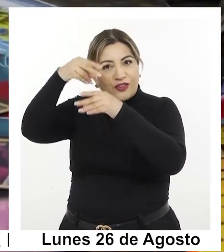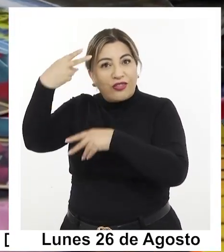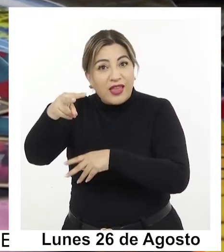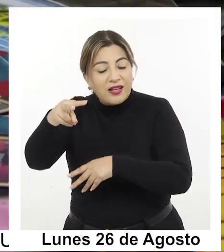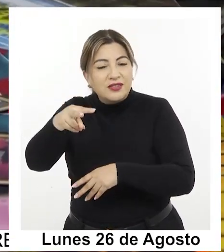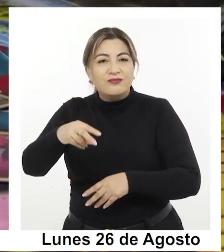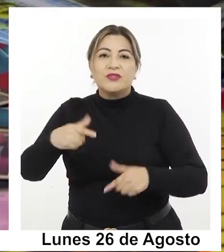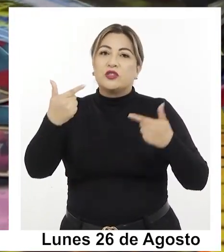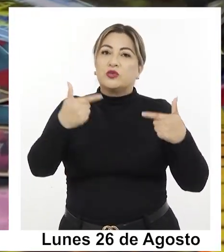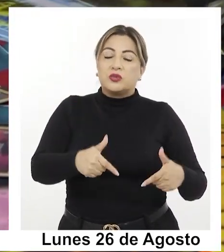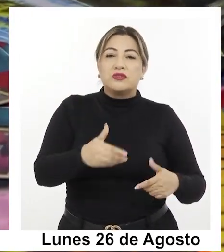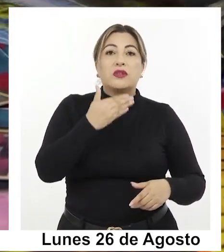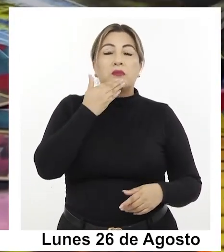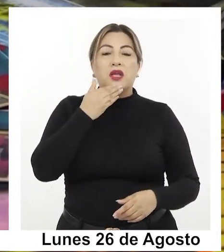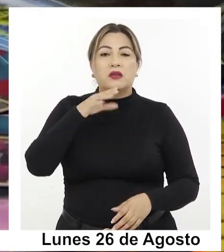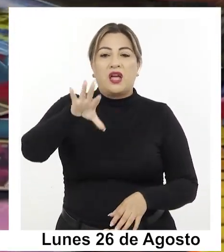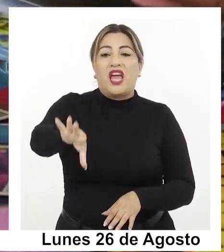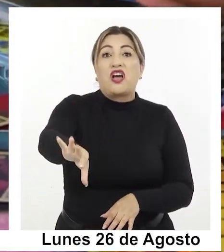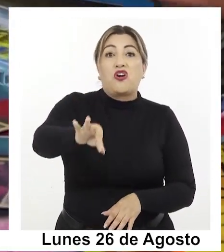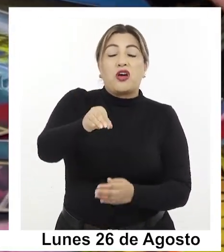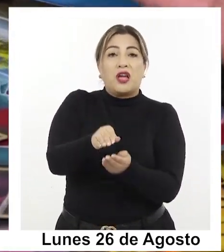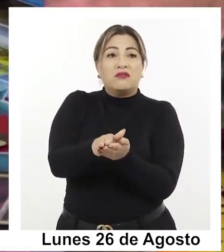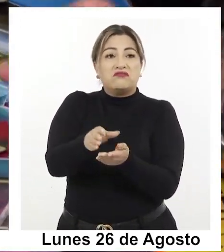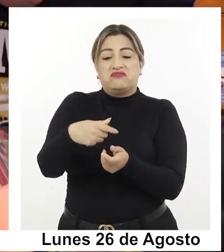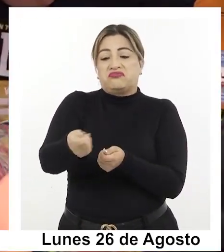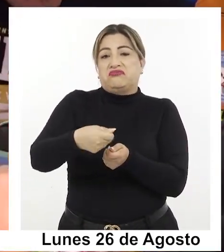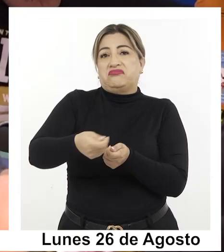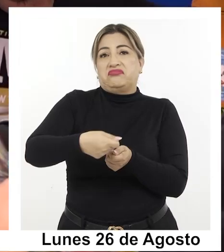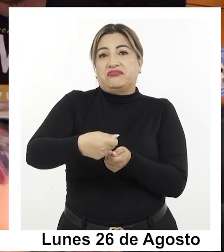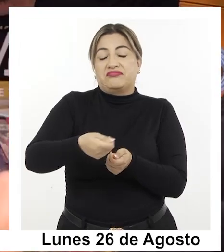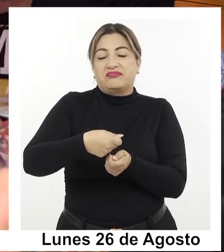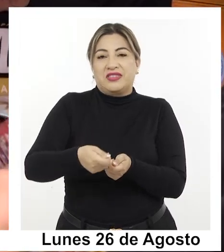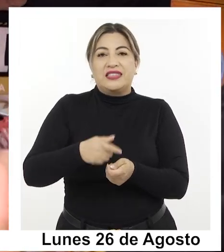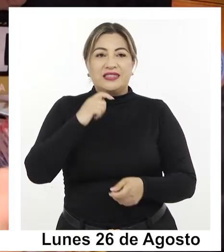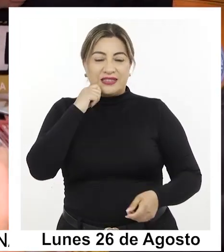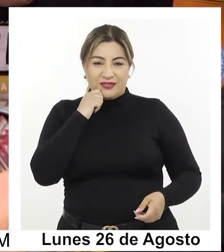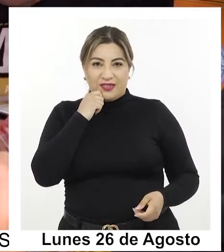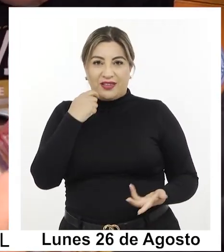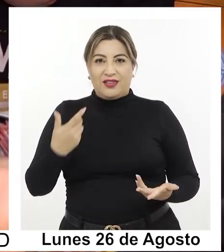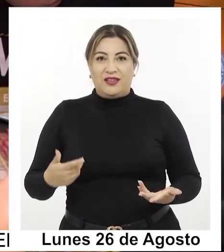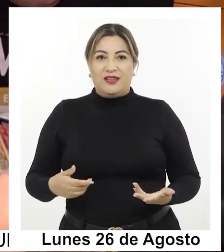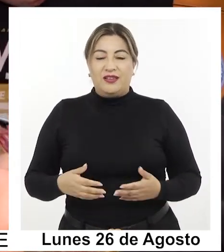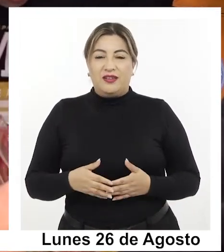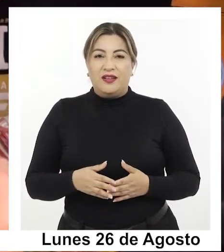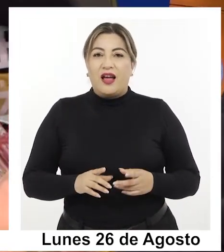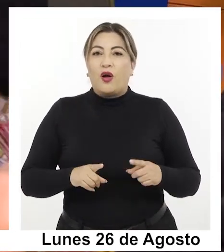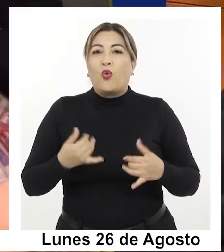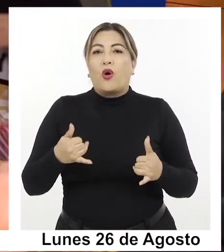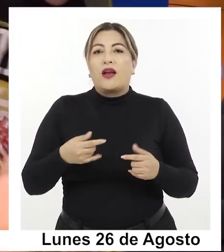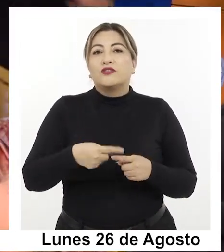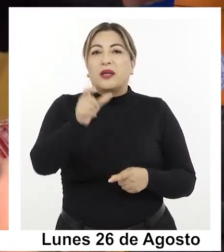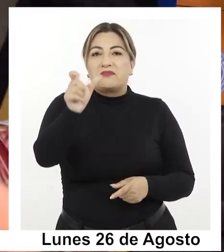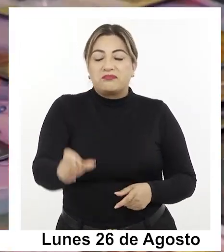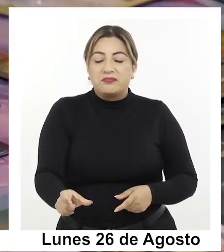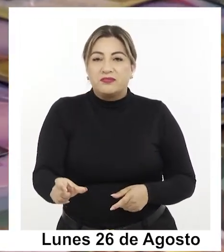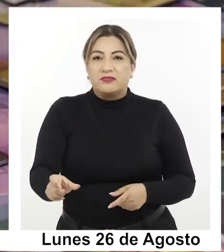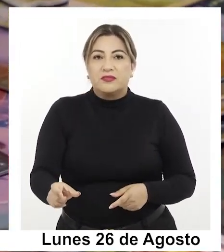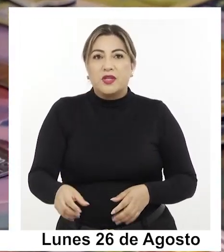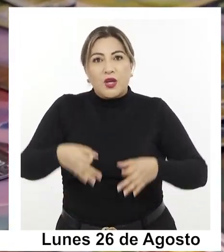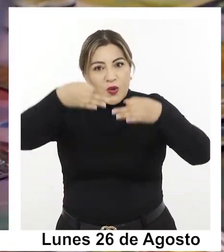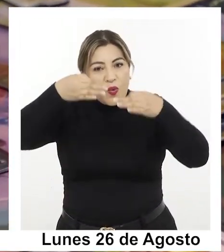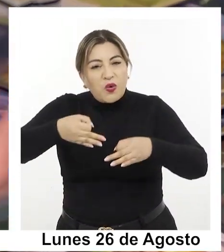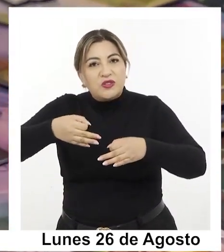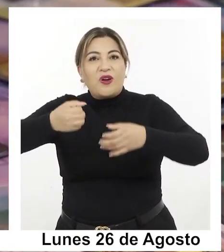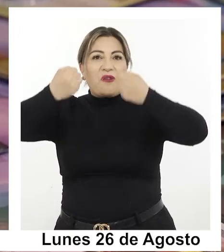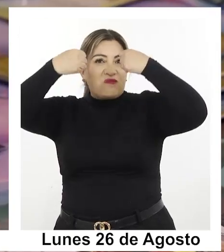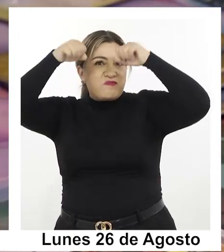y aparte el mazo que eligió, es un mazo que dependía mucho de cómo se dieran los mazos que están jugando los demás. Y le dimos al palo,